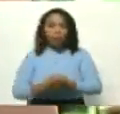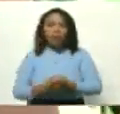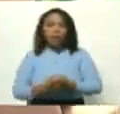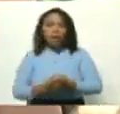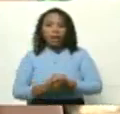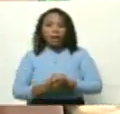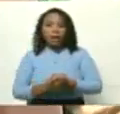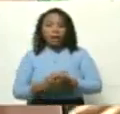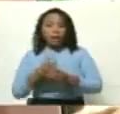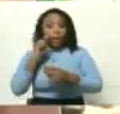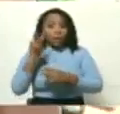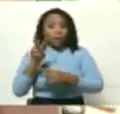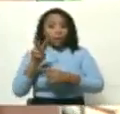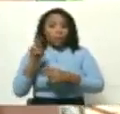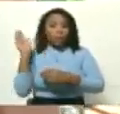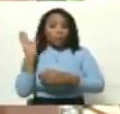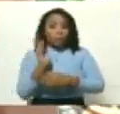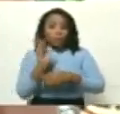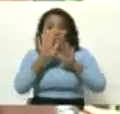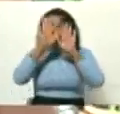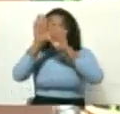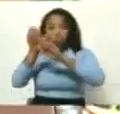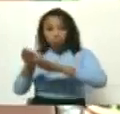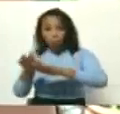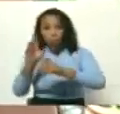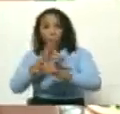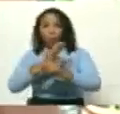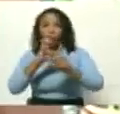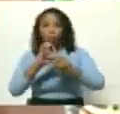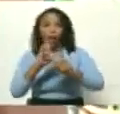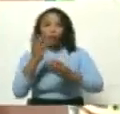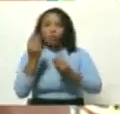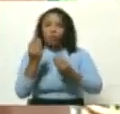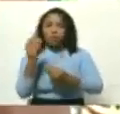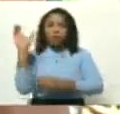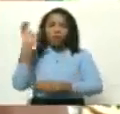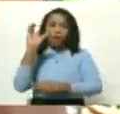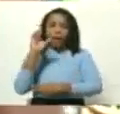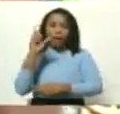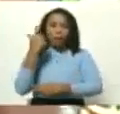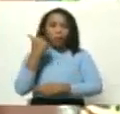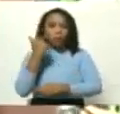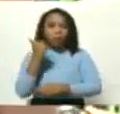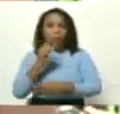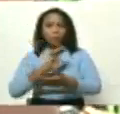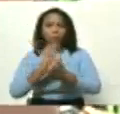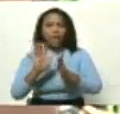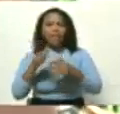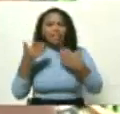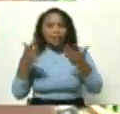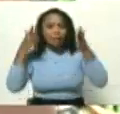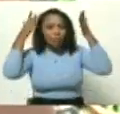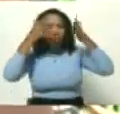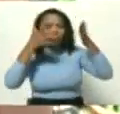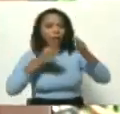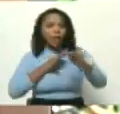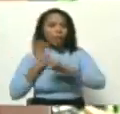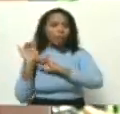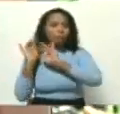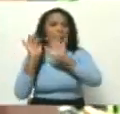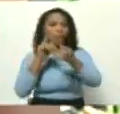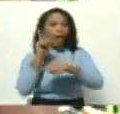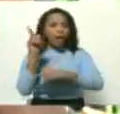a venerar al Nazareno de San Pablo, que es una tradición muy caraqueña? ¿Qué recomendaciones se le da a las personas que van a acudir a